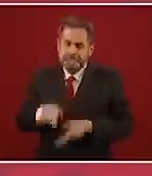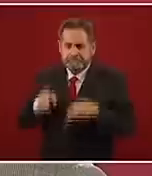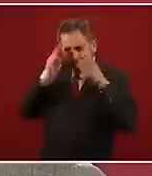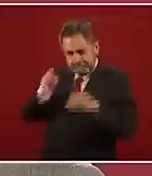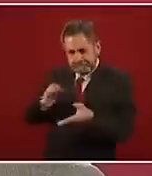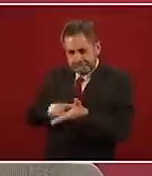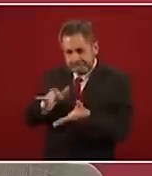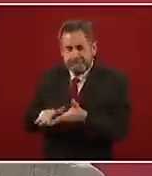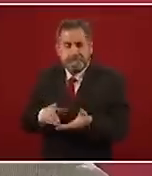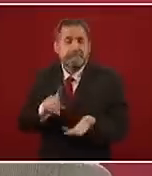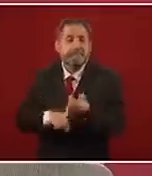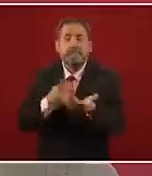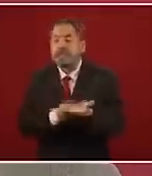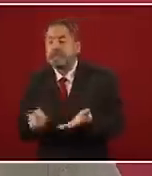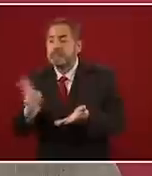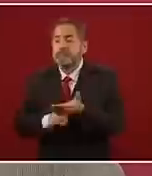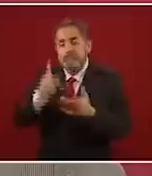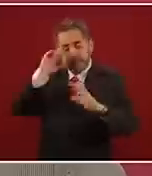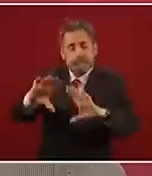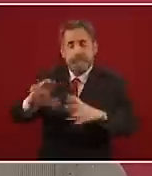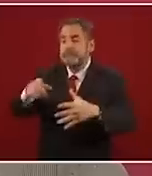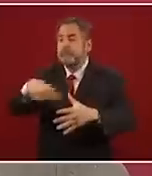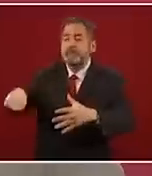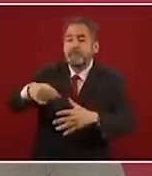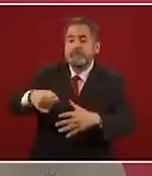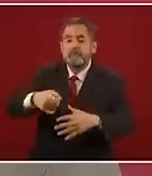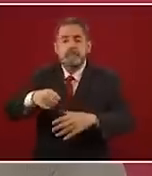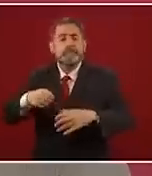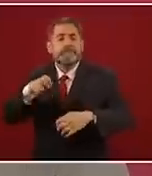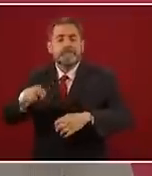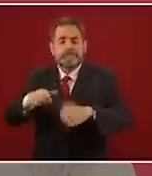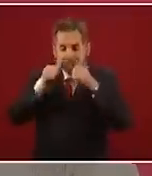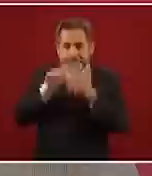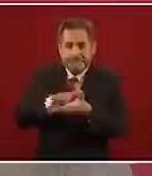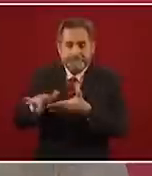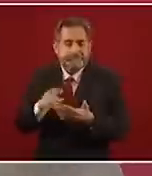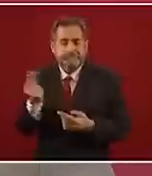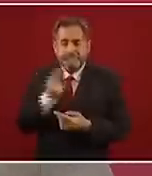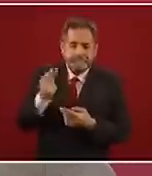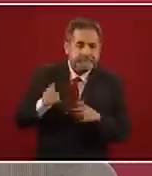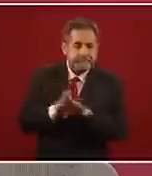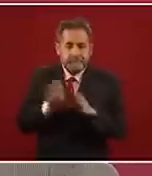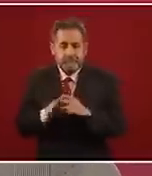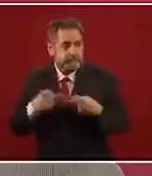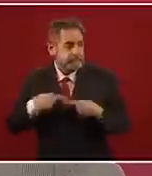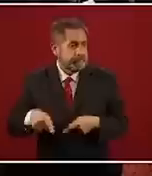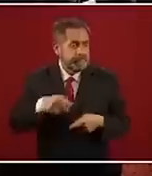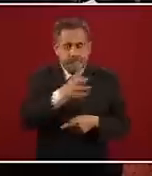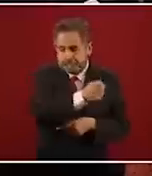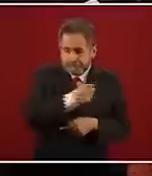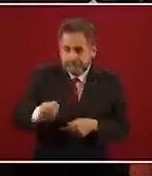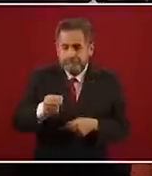medicina comunitaria, porque ahí es donde está la mayor escasez. Y vamos a estar haciendo mecanismos de transferencia de capacidades